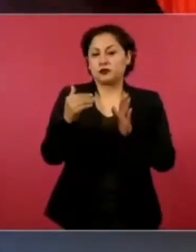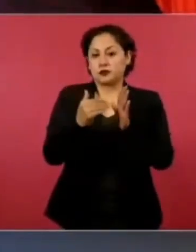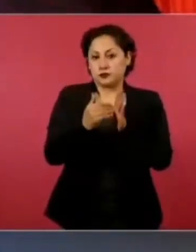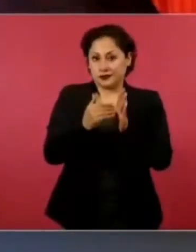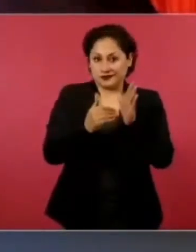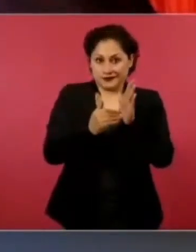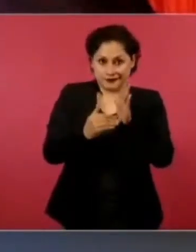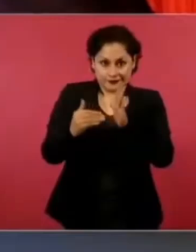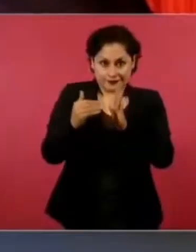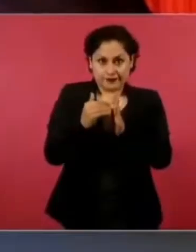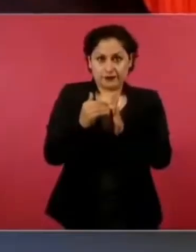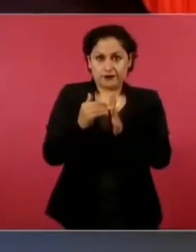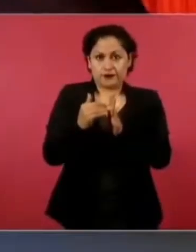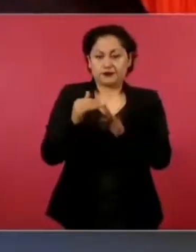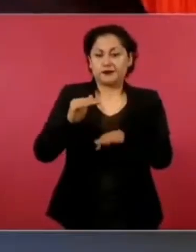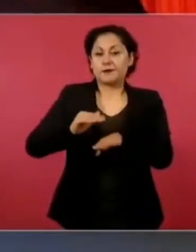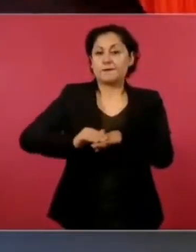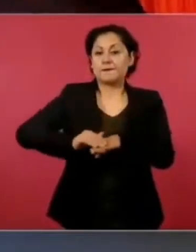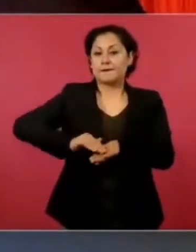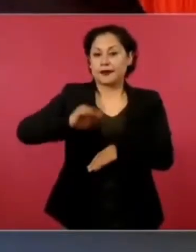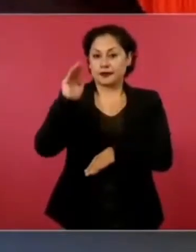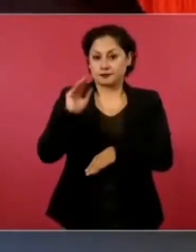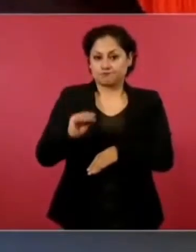251.000.000.000 de pesos.